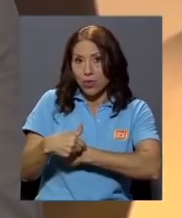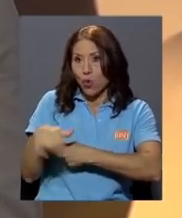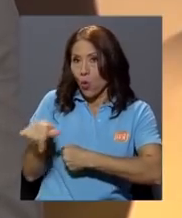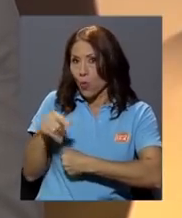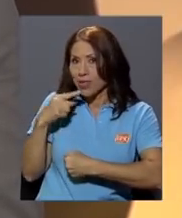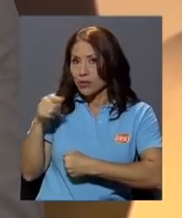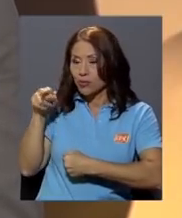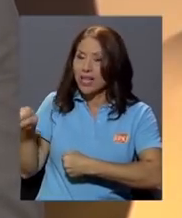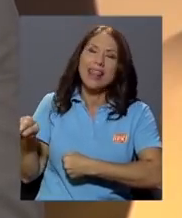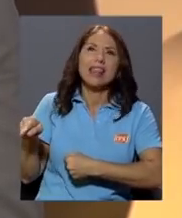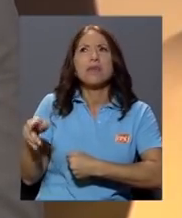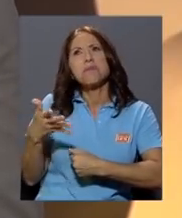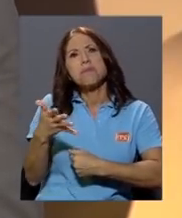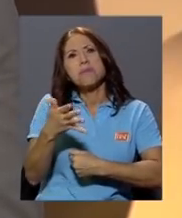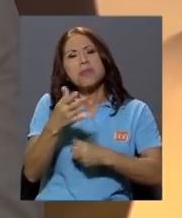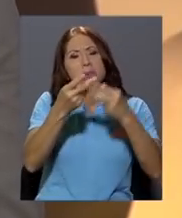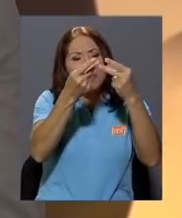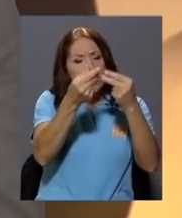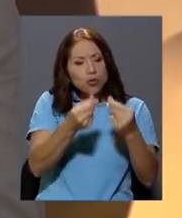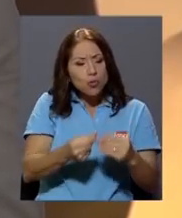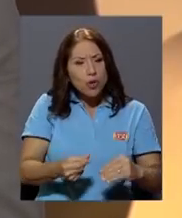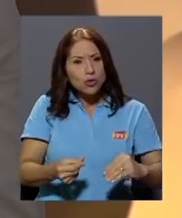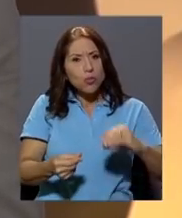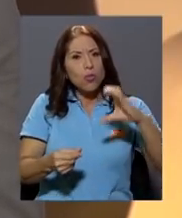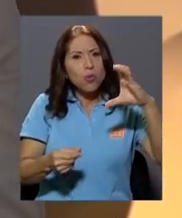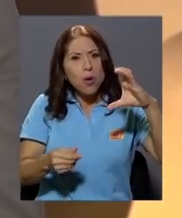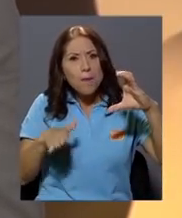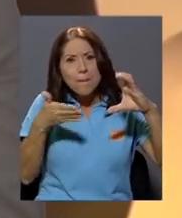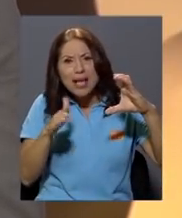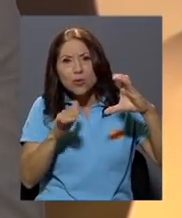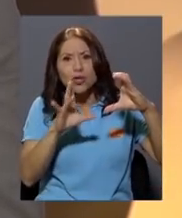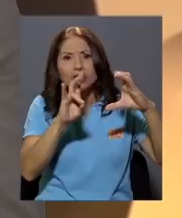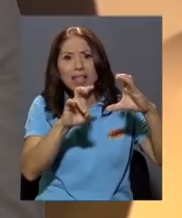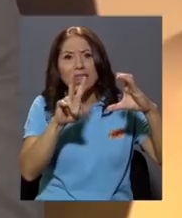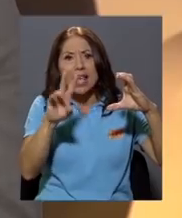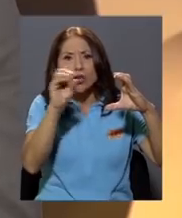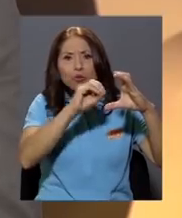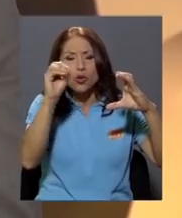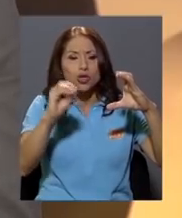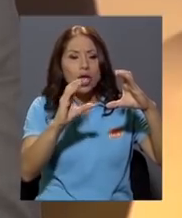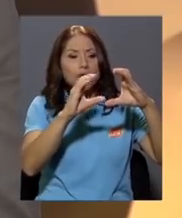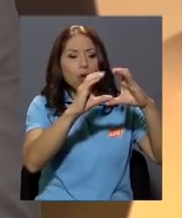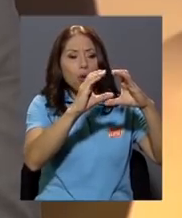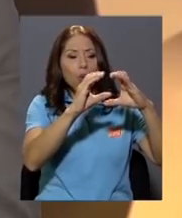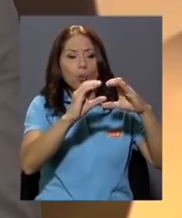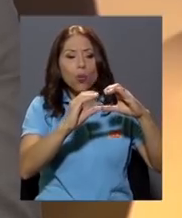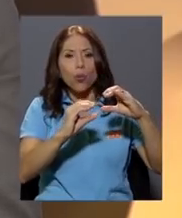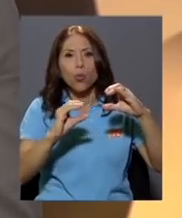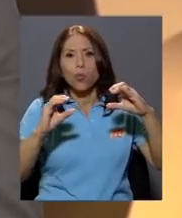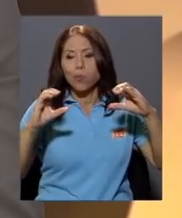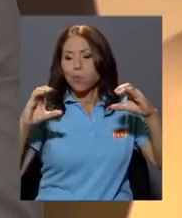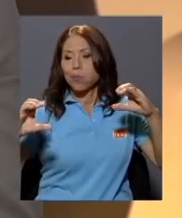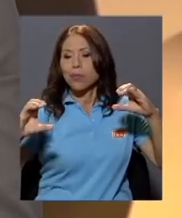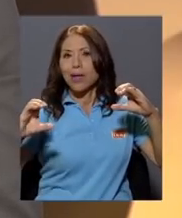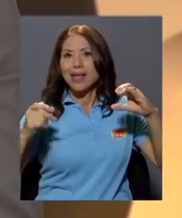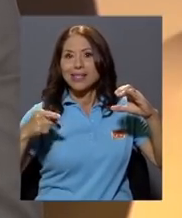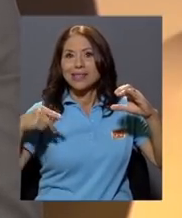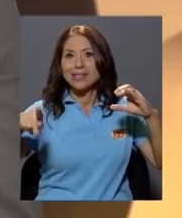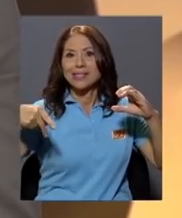del presupuesto, más o menos el 72% se invierte en salarios. Aquí la pregunta es, ¿es mucho o es